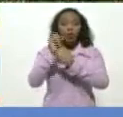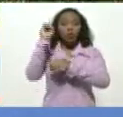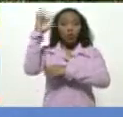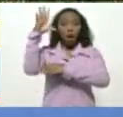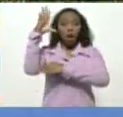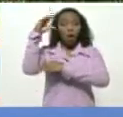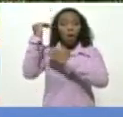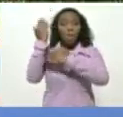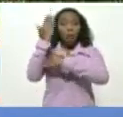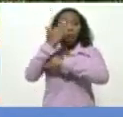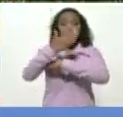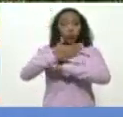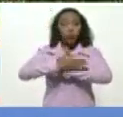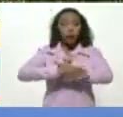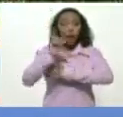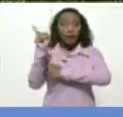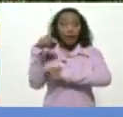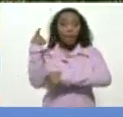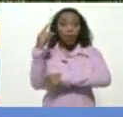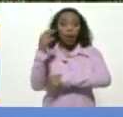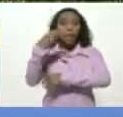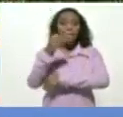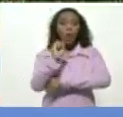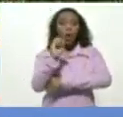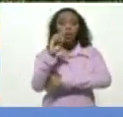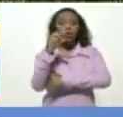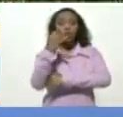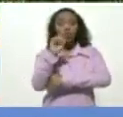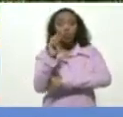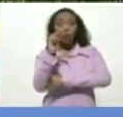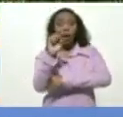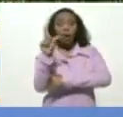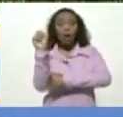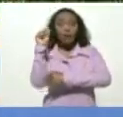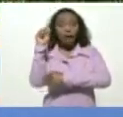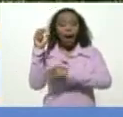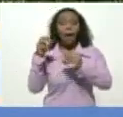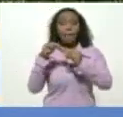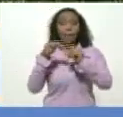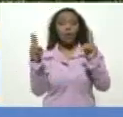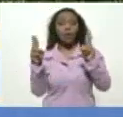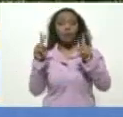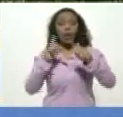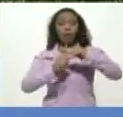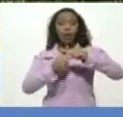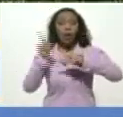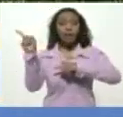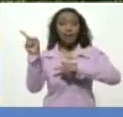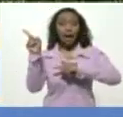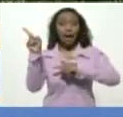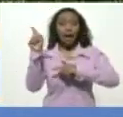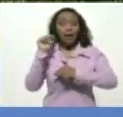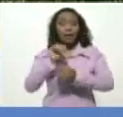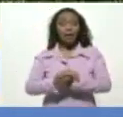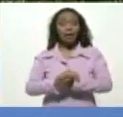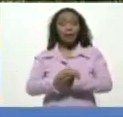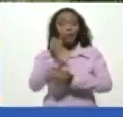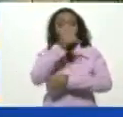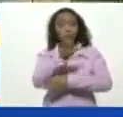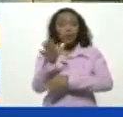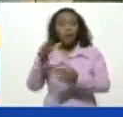allá en la parroquia Pozuelos, municipio Sotillo, Puerto La Cruz, ¿no? Allá en el oriente del país,